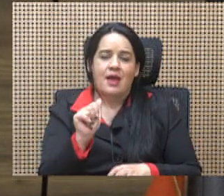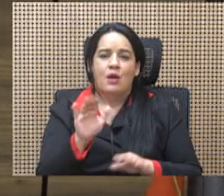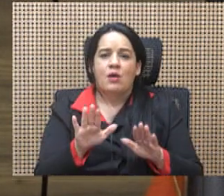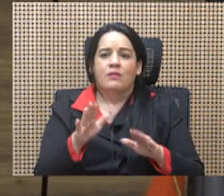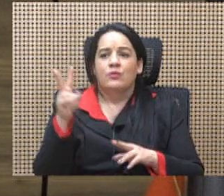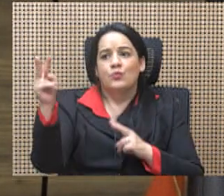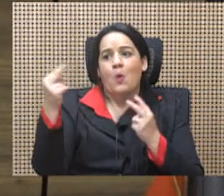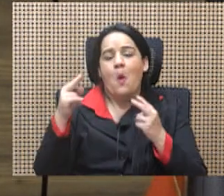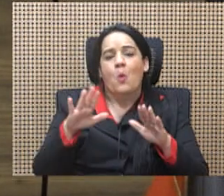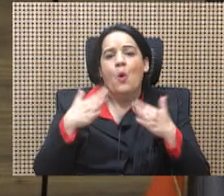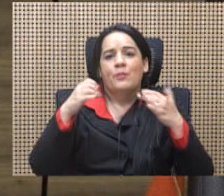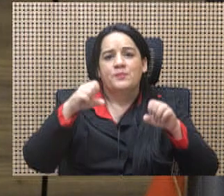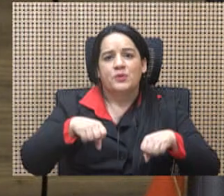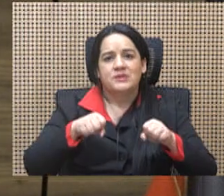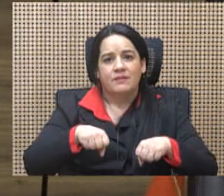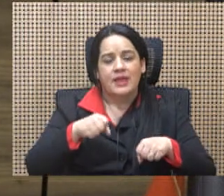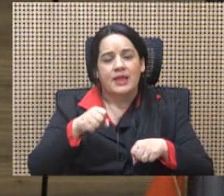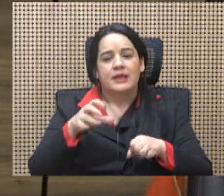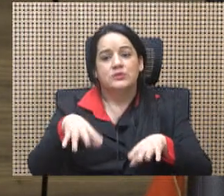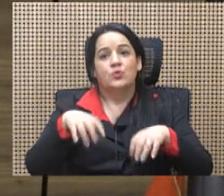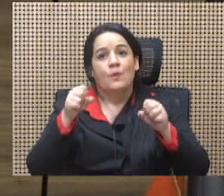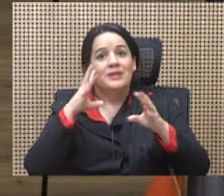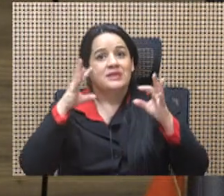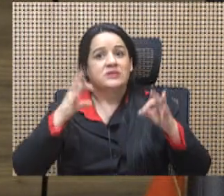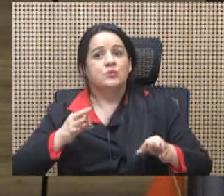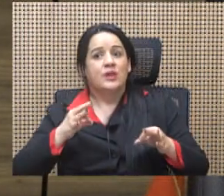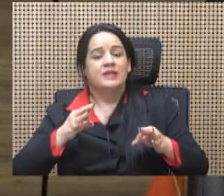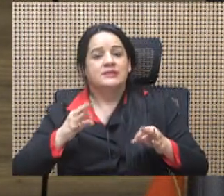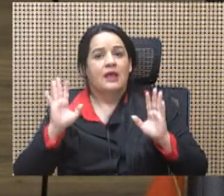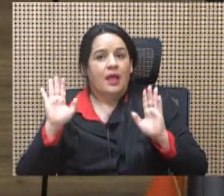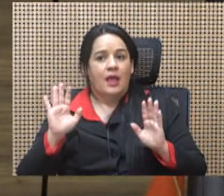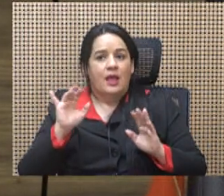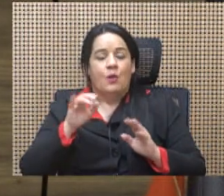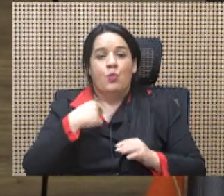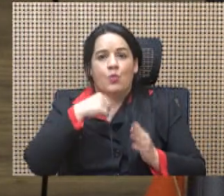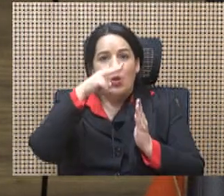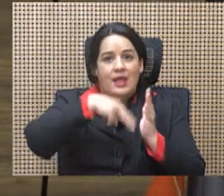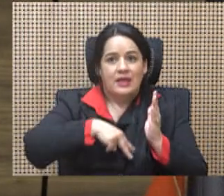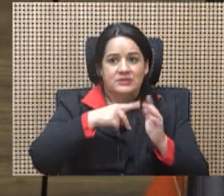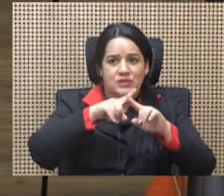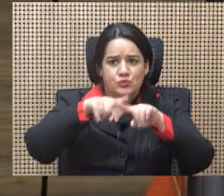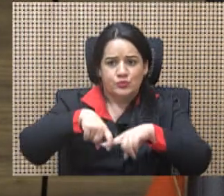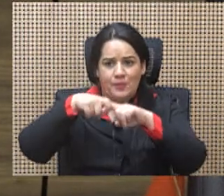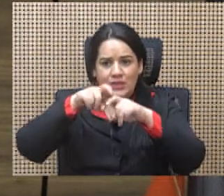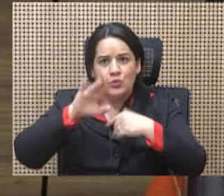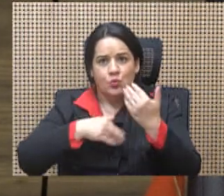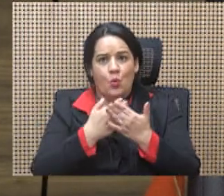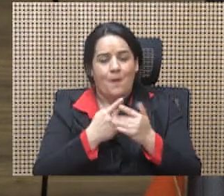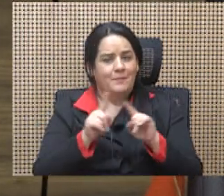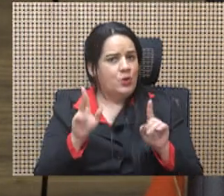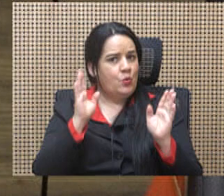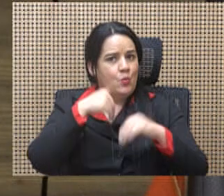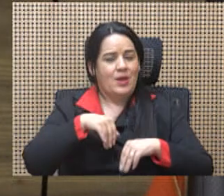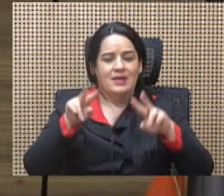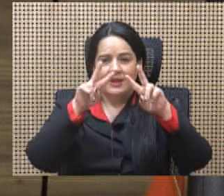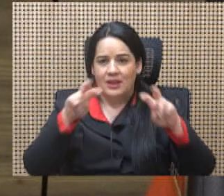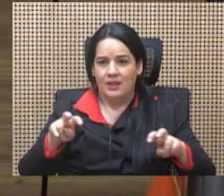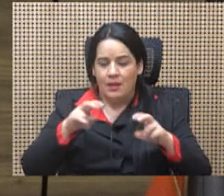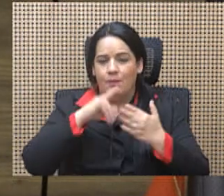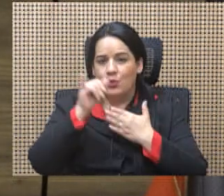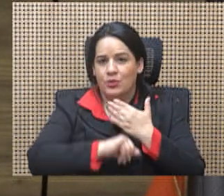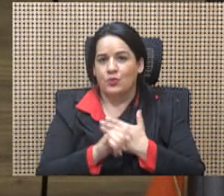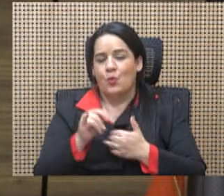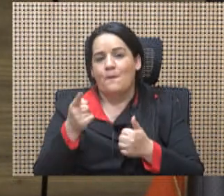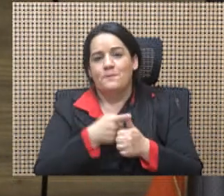que se tomen decisiones arbitrarias Porque cuando uno Lee dice se suspende todo pero no hay un análisis de los proyectos ni por